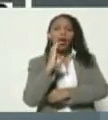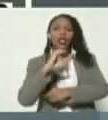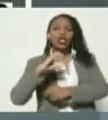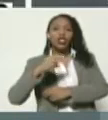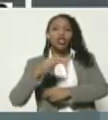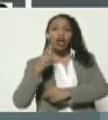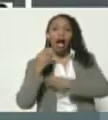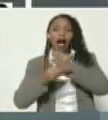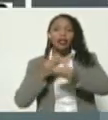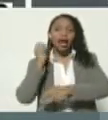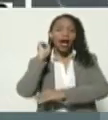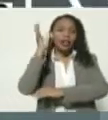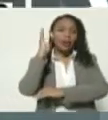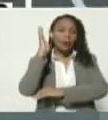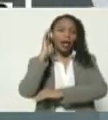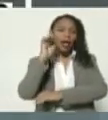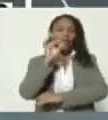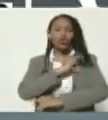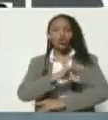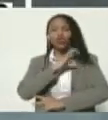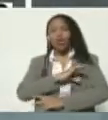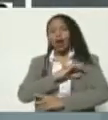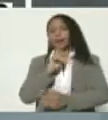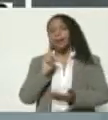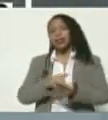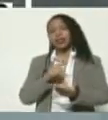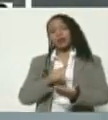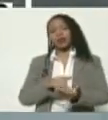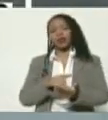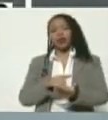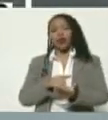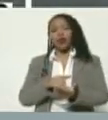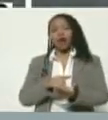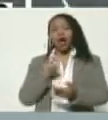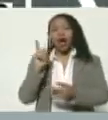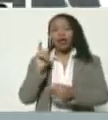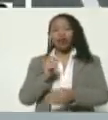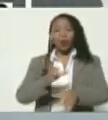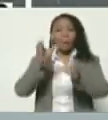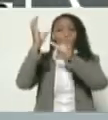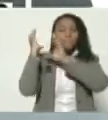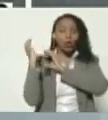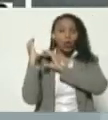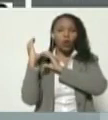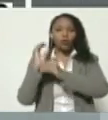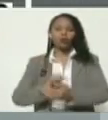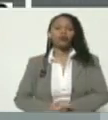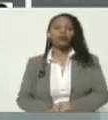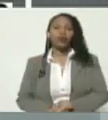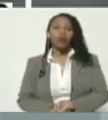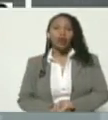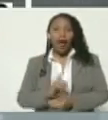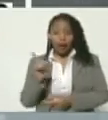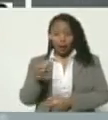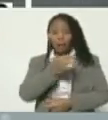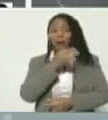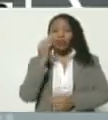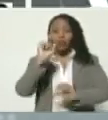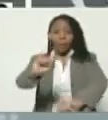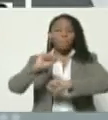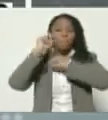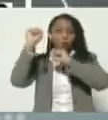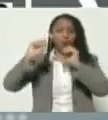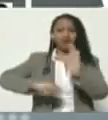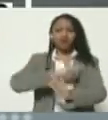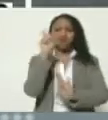en asamblea soberana postularan a sus candidatos y candidatas, ha sido una victoria